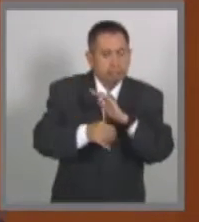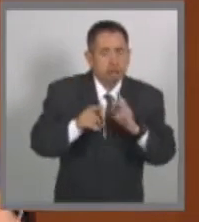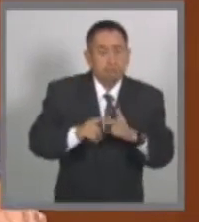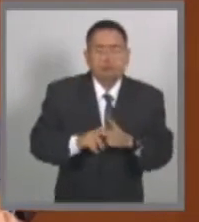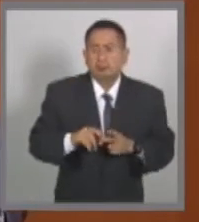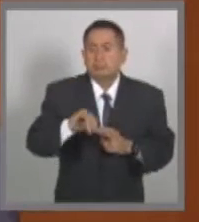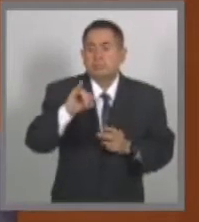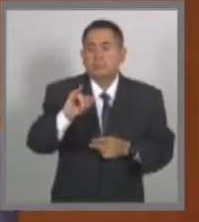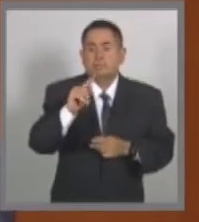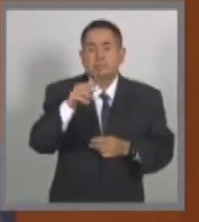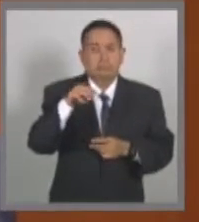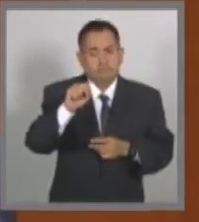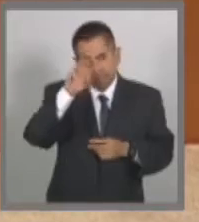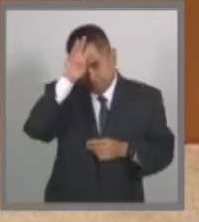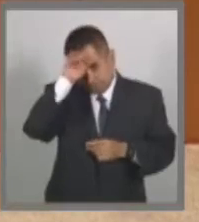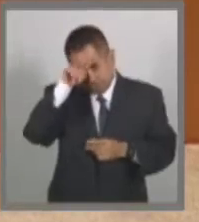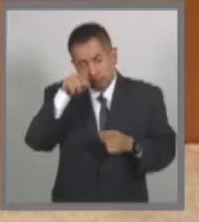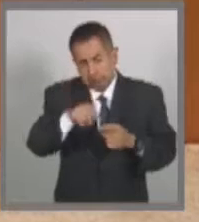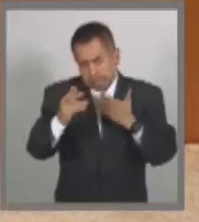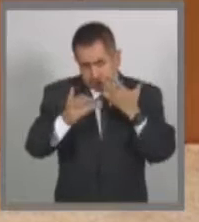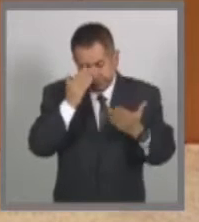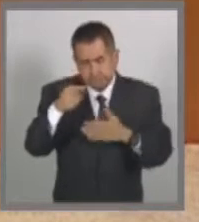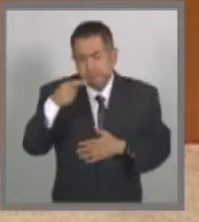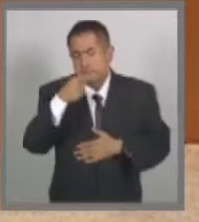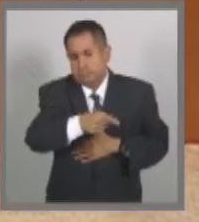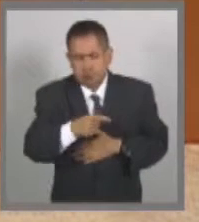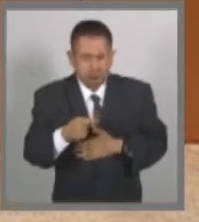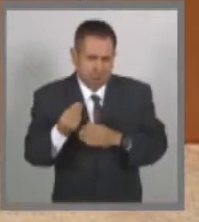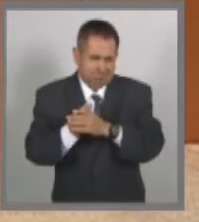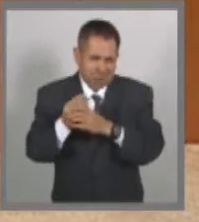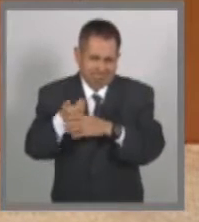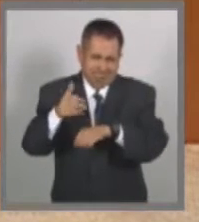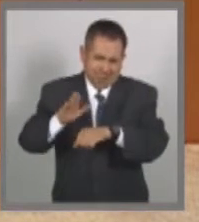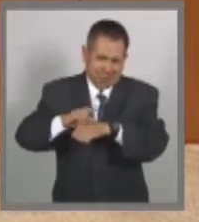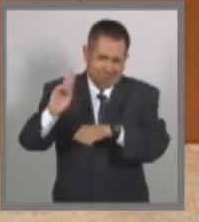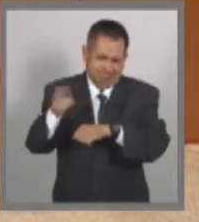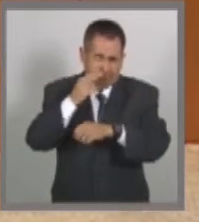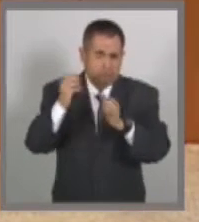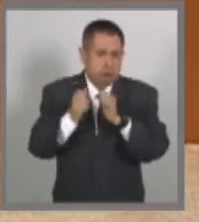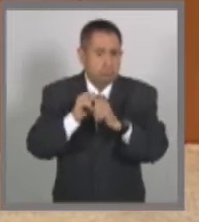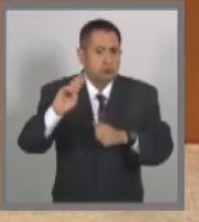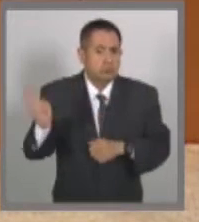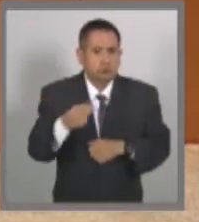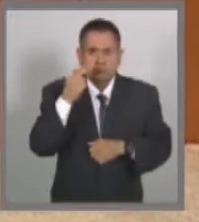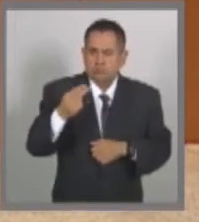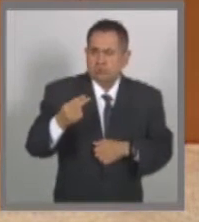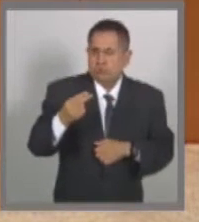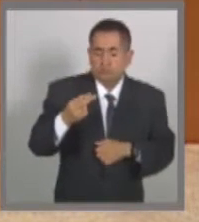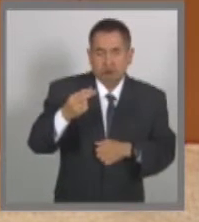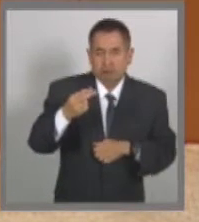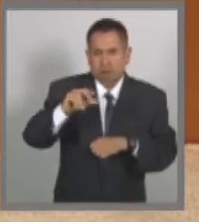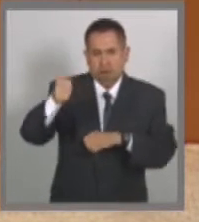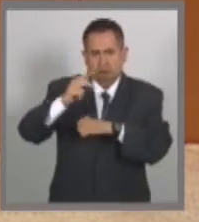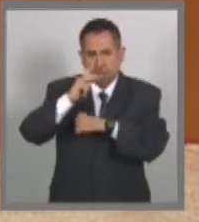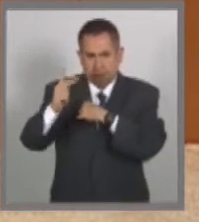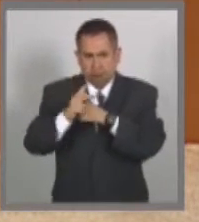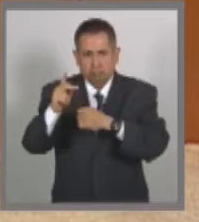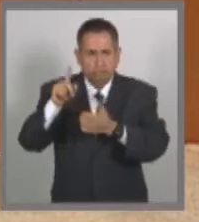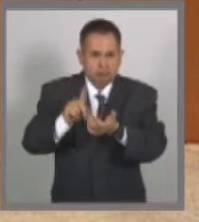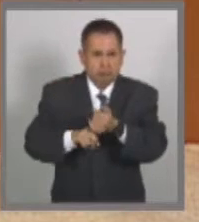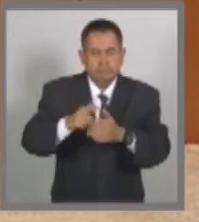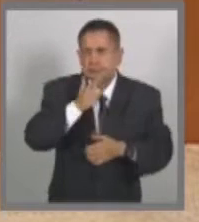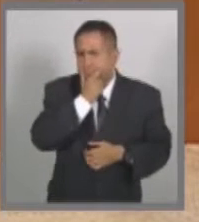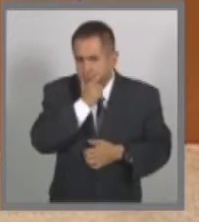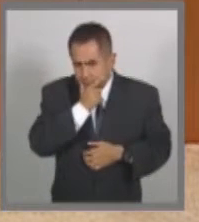Tecnológico de Estudios Superiores de Monterrey. Cuenta con un diplomado en Administración Universitaria por la Universidad de Warwick, Coventry, en Coventry,